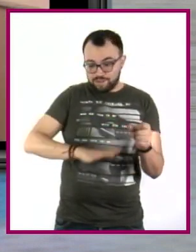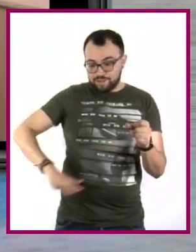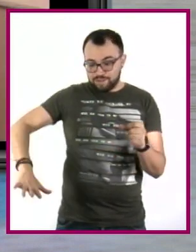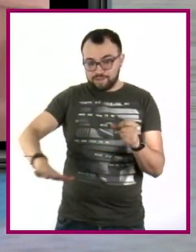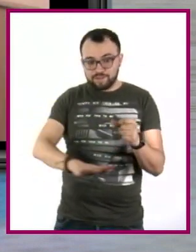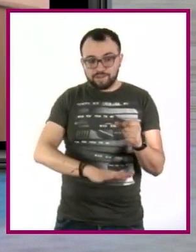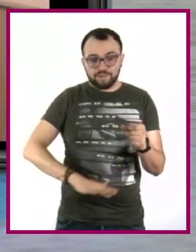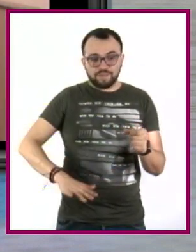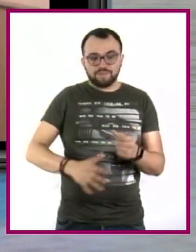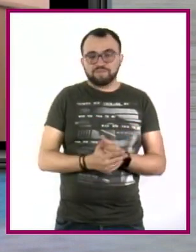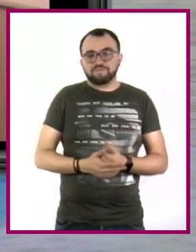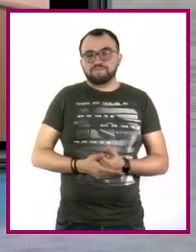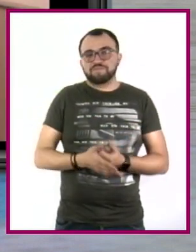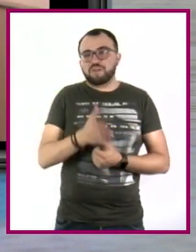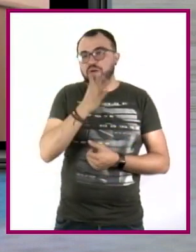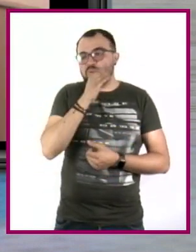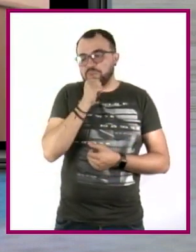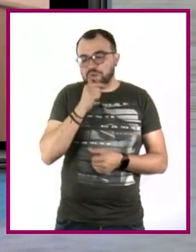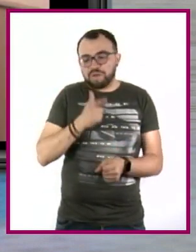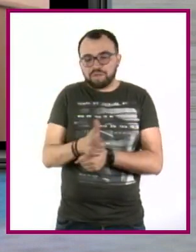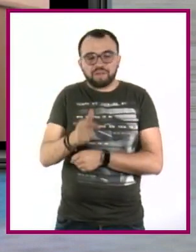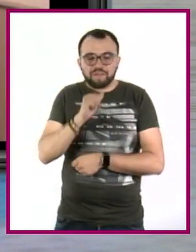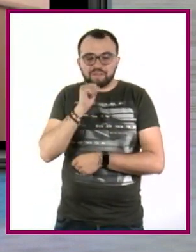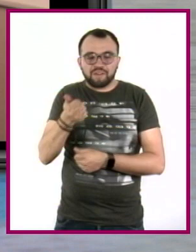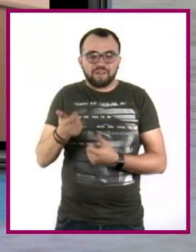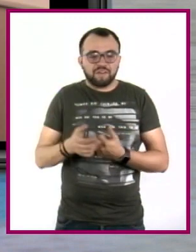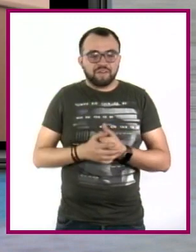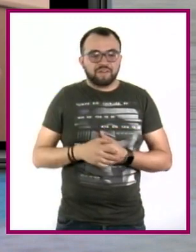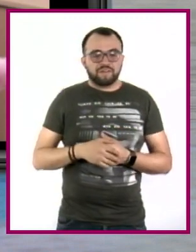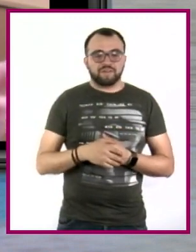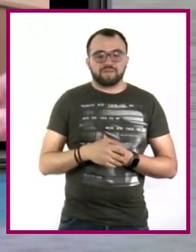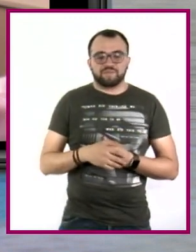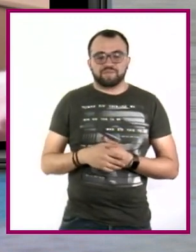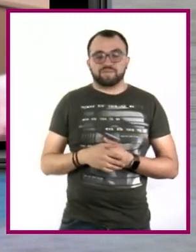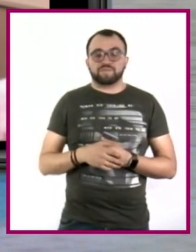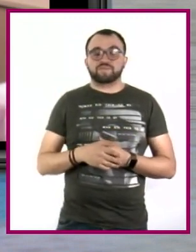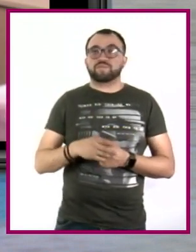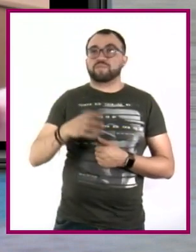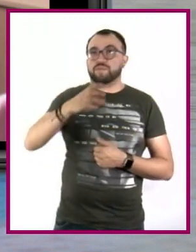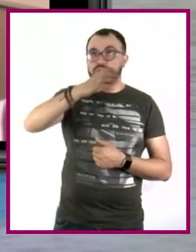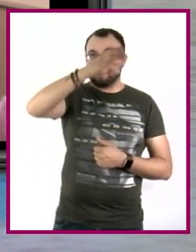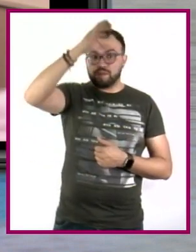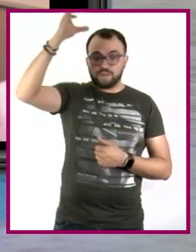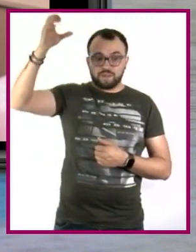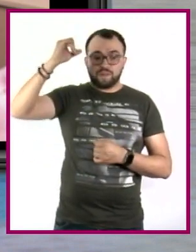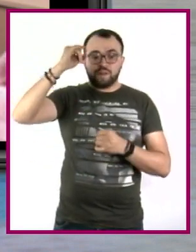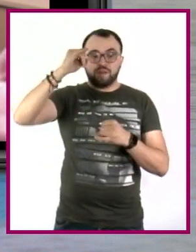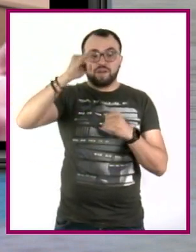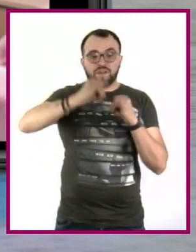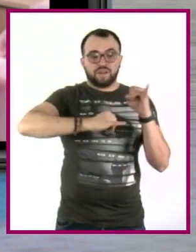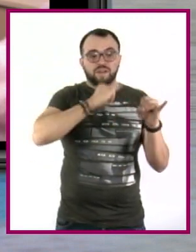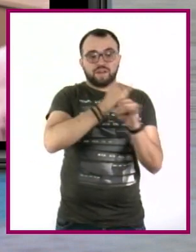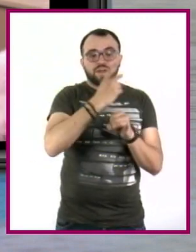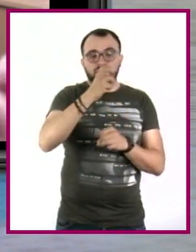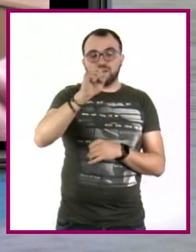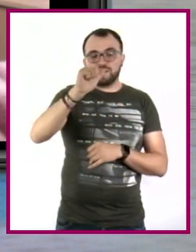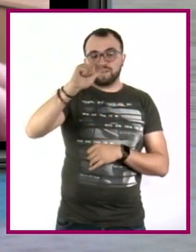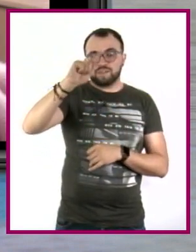¿no?, pues ya no detectaríamos la antimateria directamente, ¿no? La Estación Espacial Internacional es un satélite,